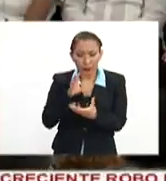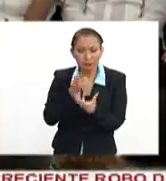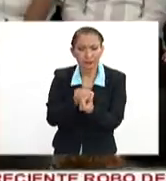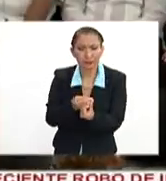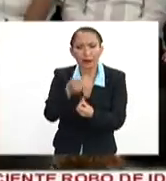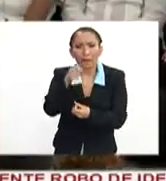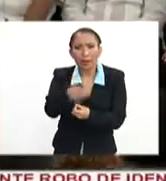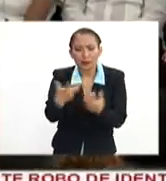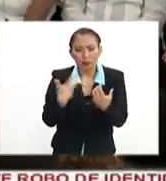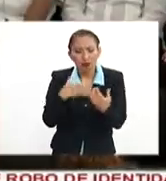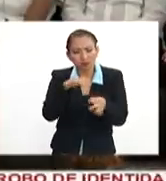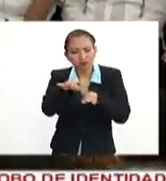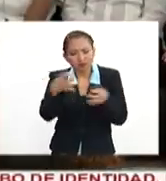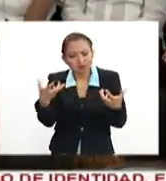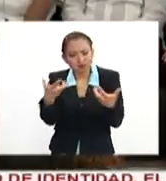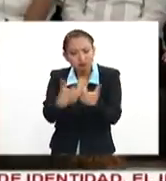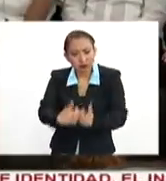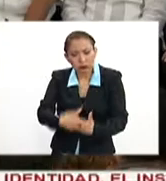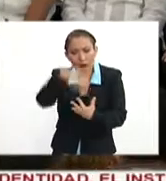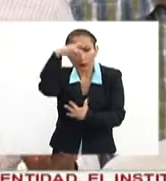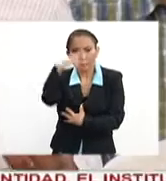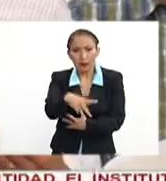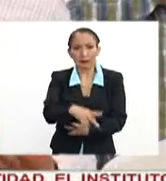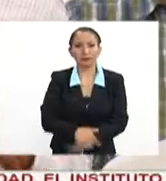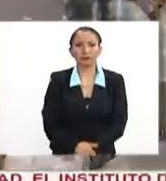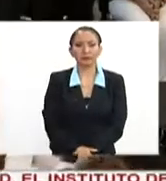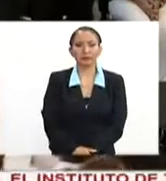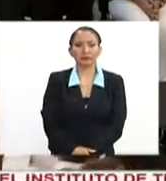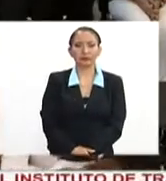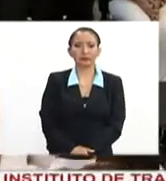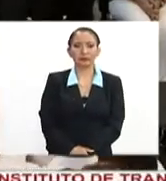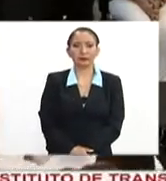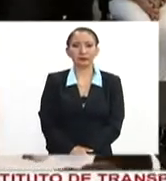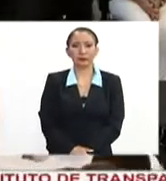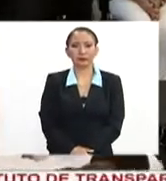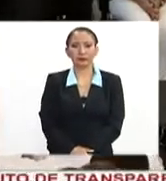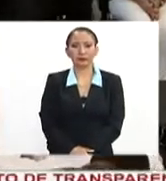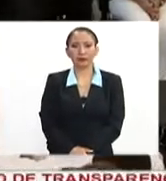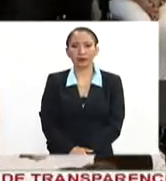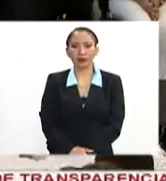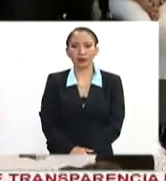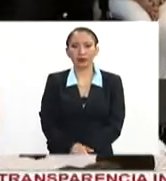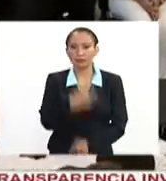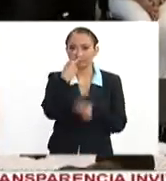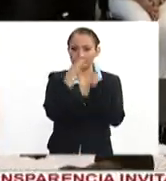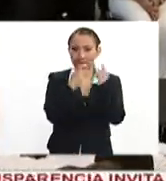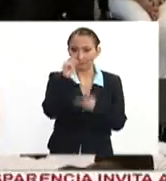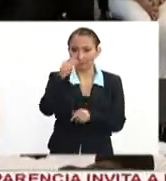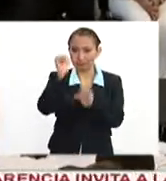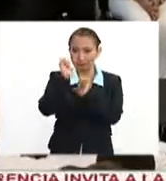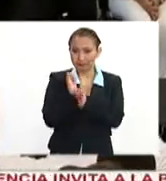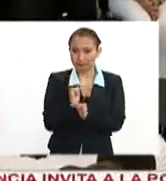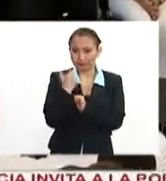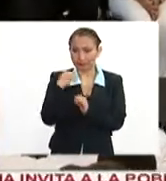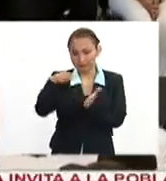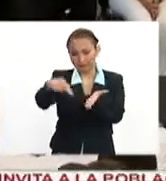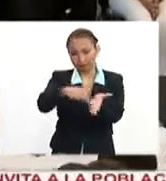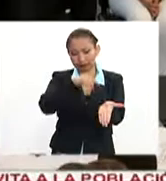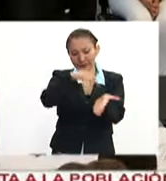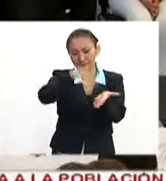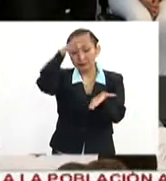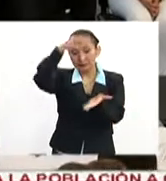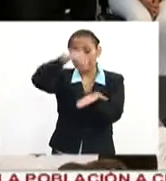de ese gran engranaje que se llama México. Las declaraciones las hizo al encabezar la firma